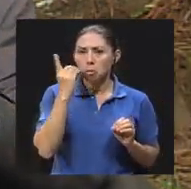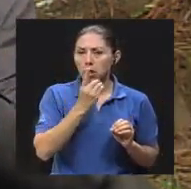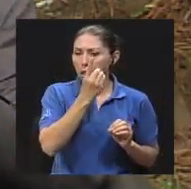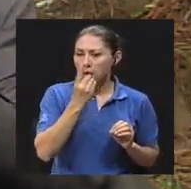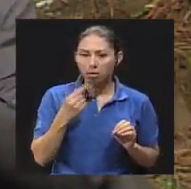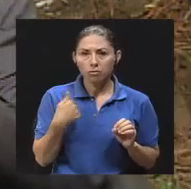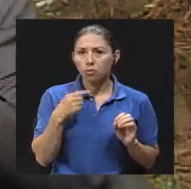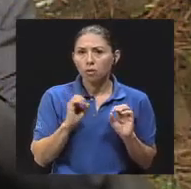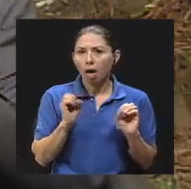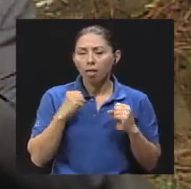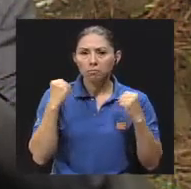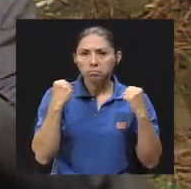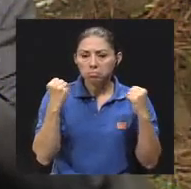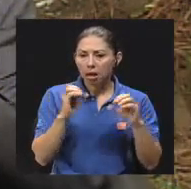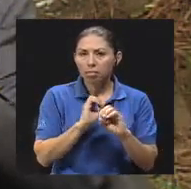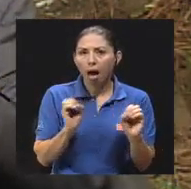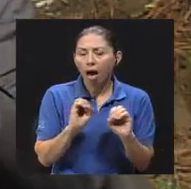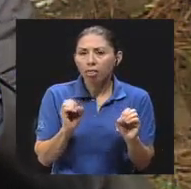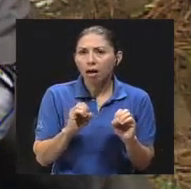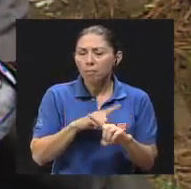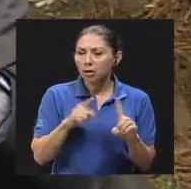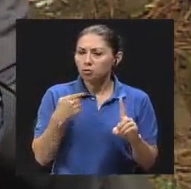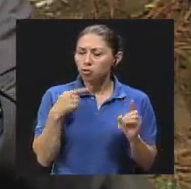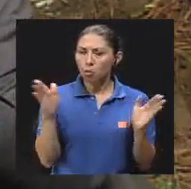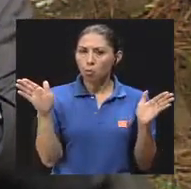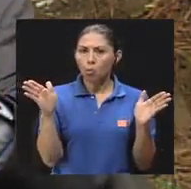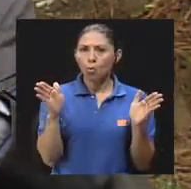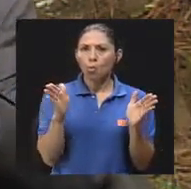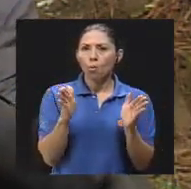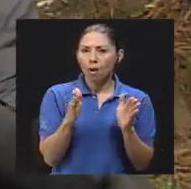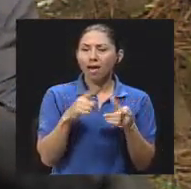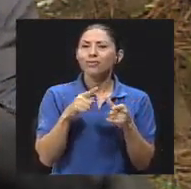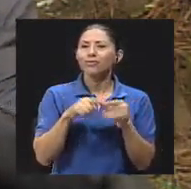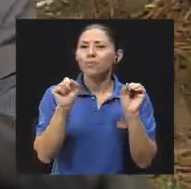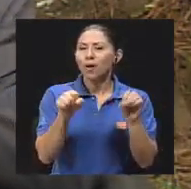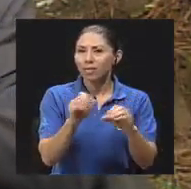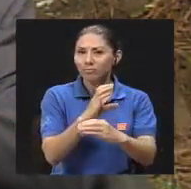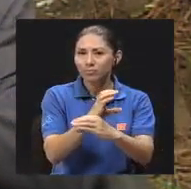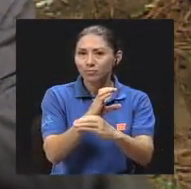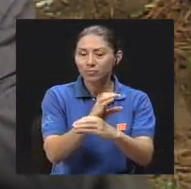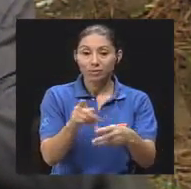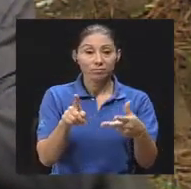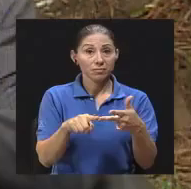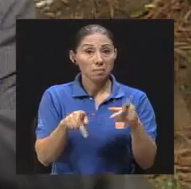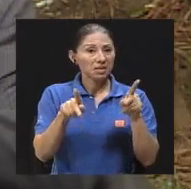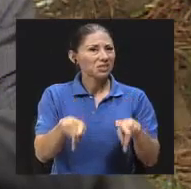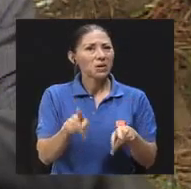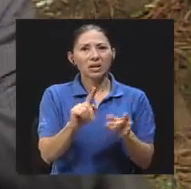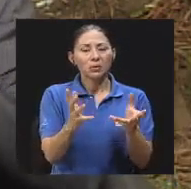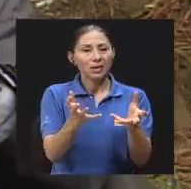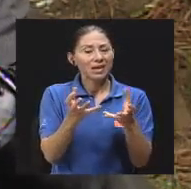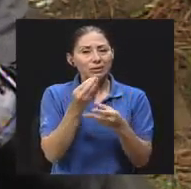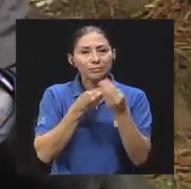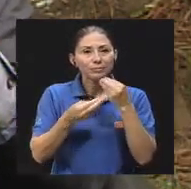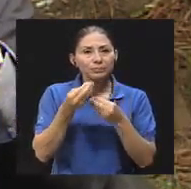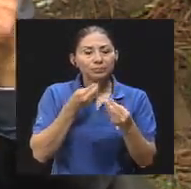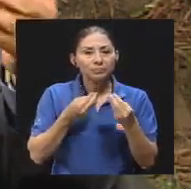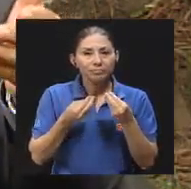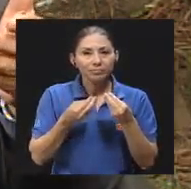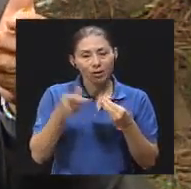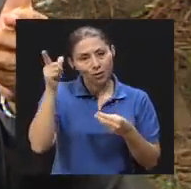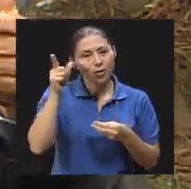haciendo dieta, no estoy haciendo nada extraordinario y estoy perdiendo peso. La pérdida de apetito, lógicamente, pues nos lleva